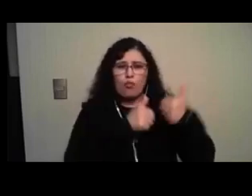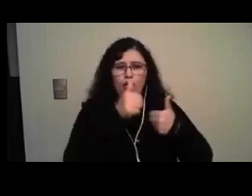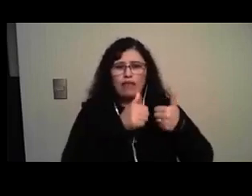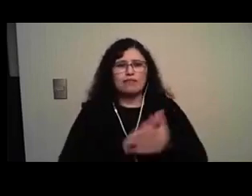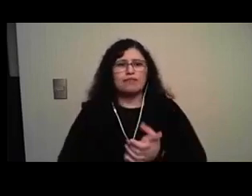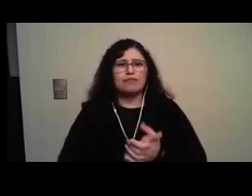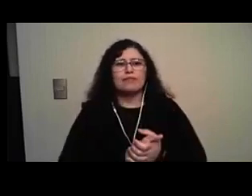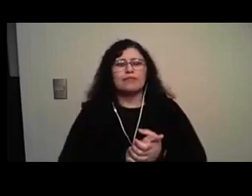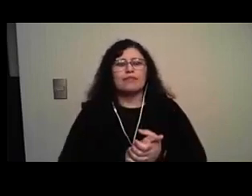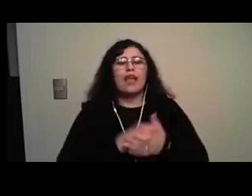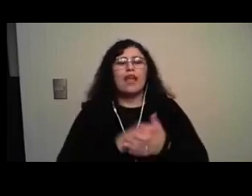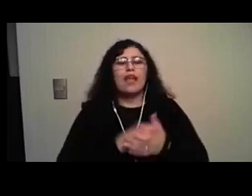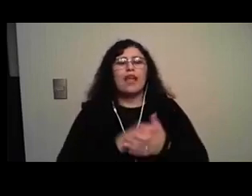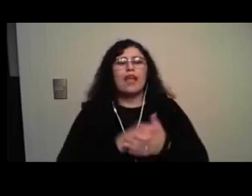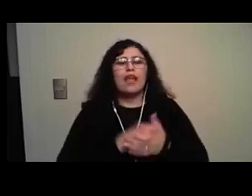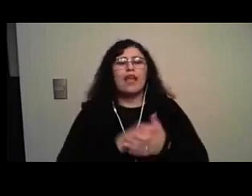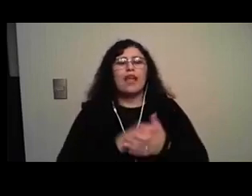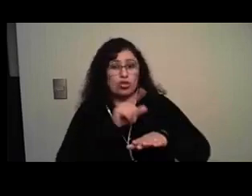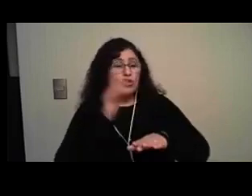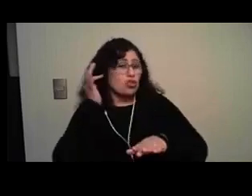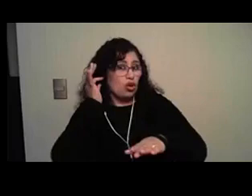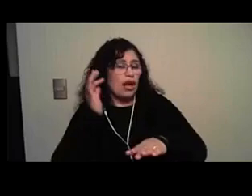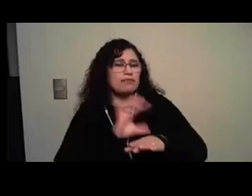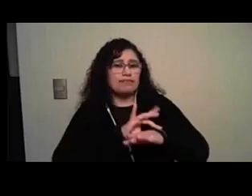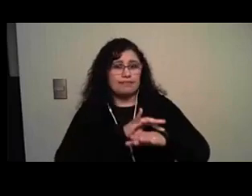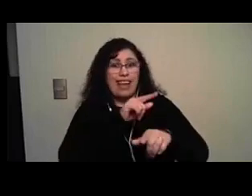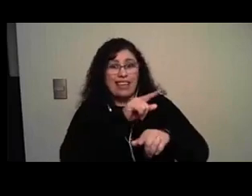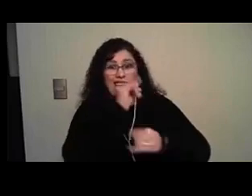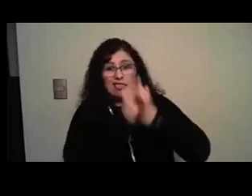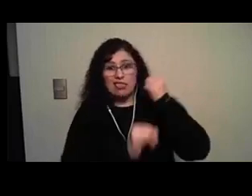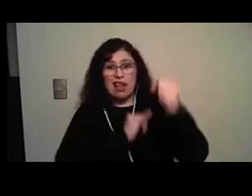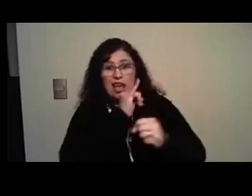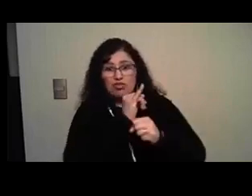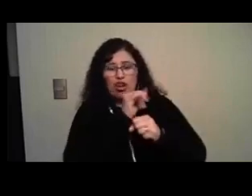Lachevsky, que a mí me gusta mucho porque es una eminencia internacional en defensa.